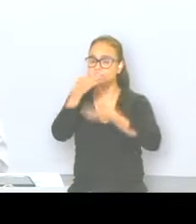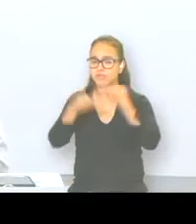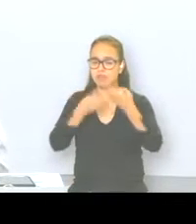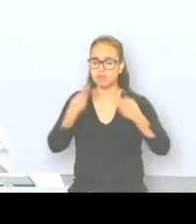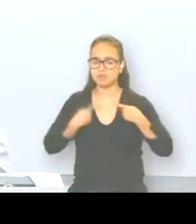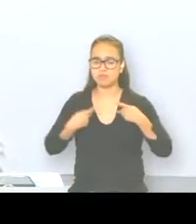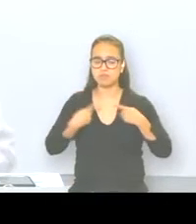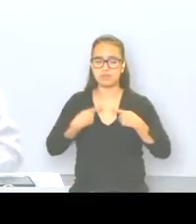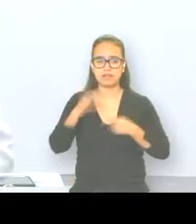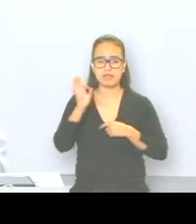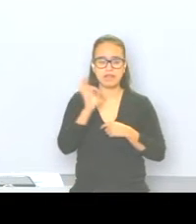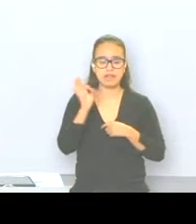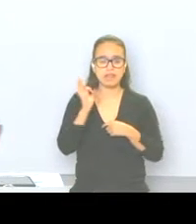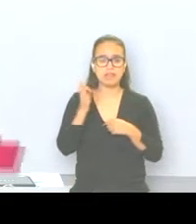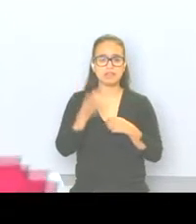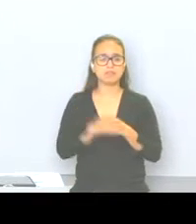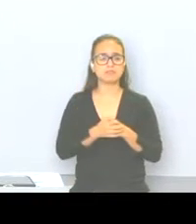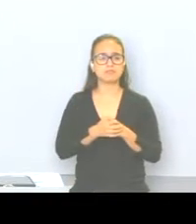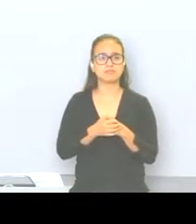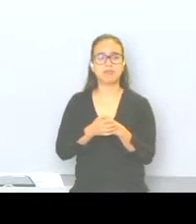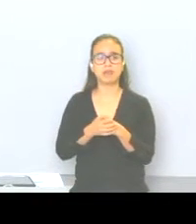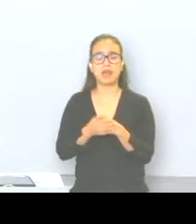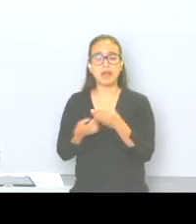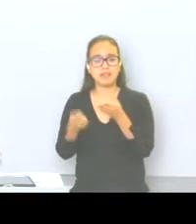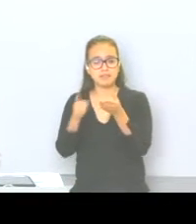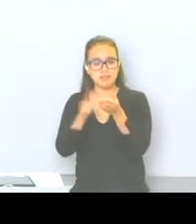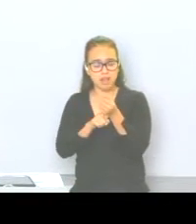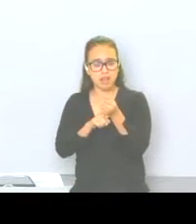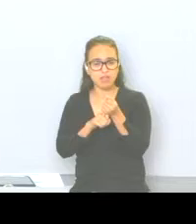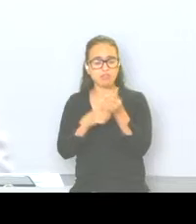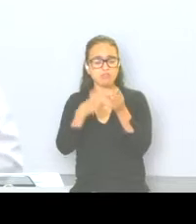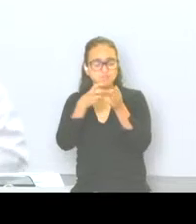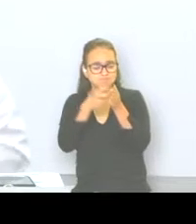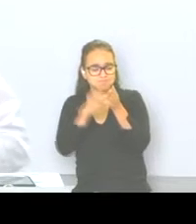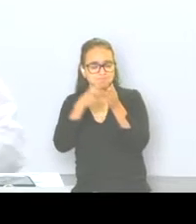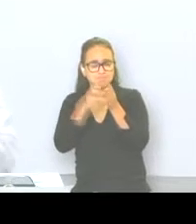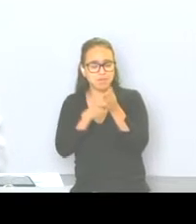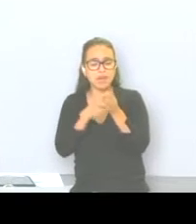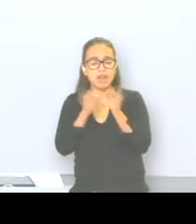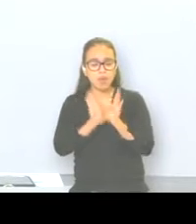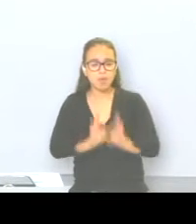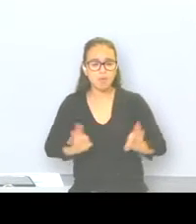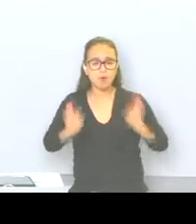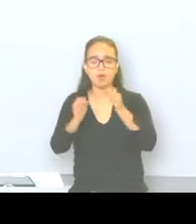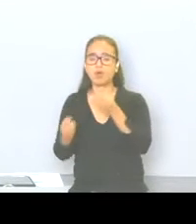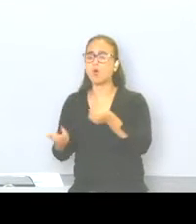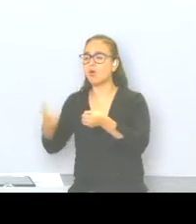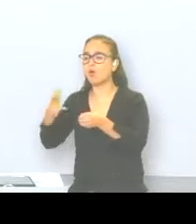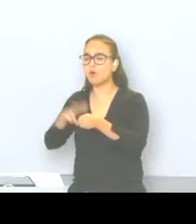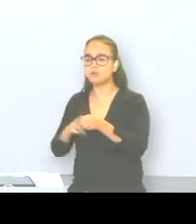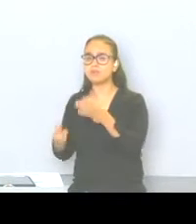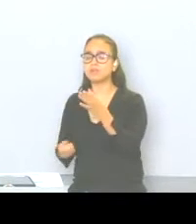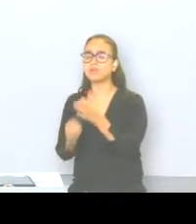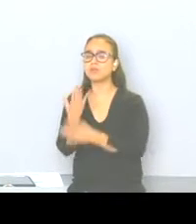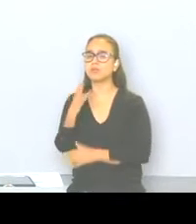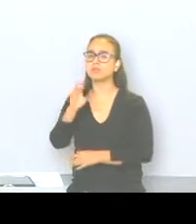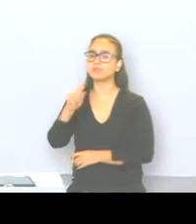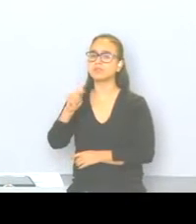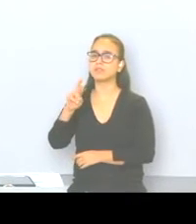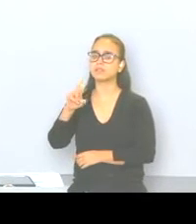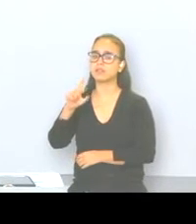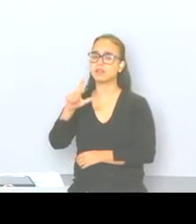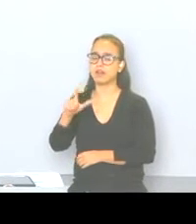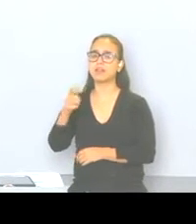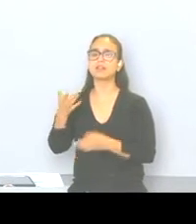hacer algunas correcciones al interior, pero sí es importante para la población. El nuevo Hospital Central es un escalamiento